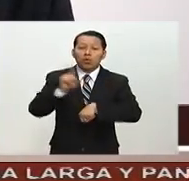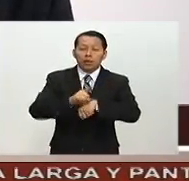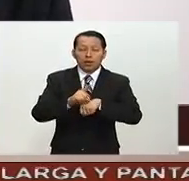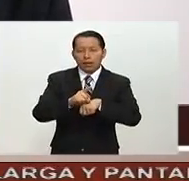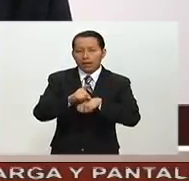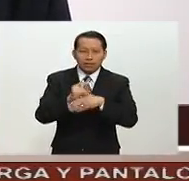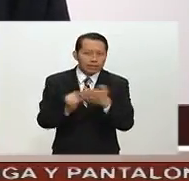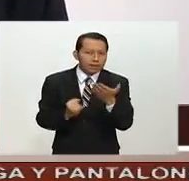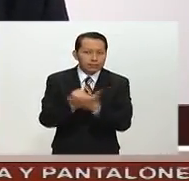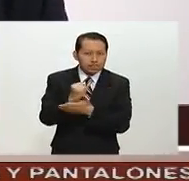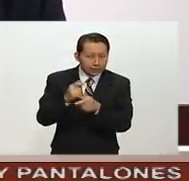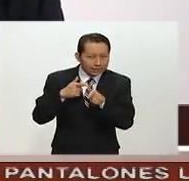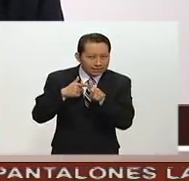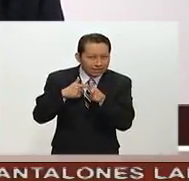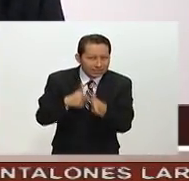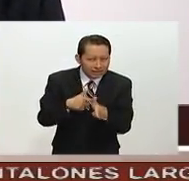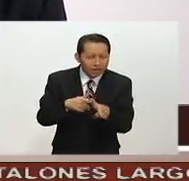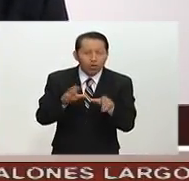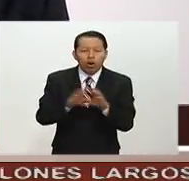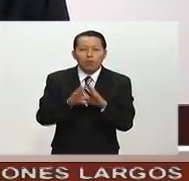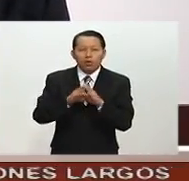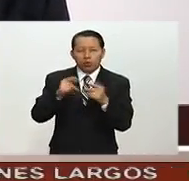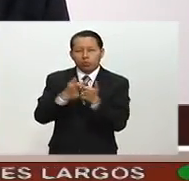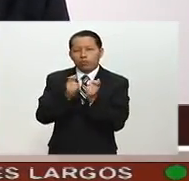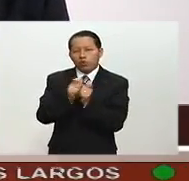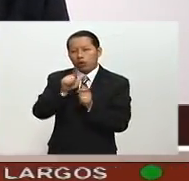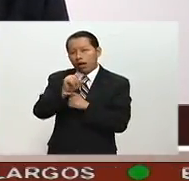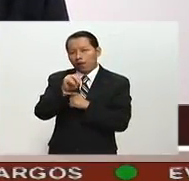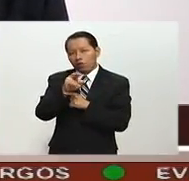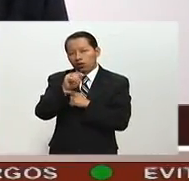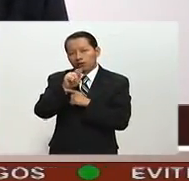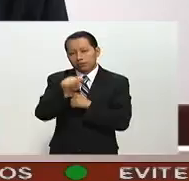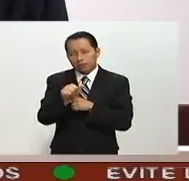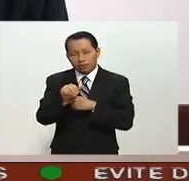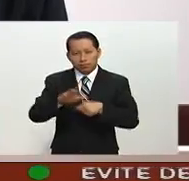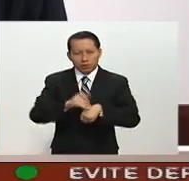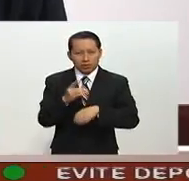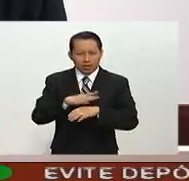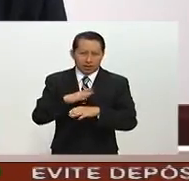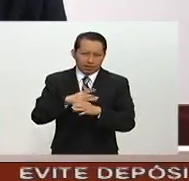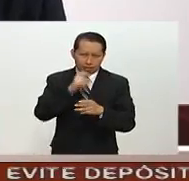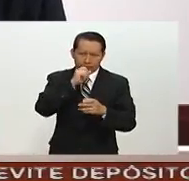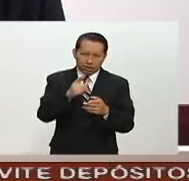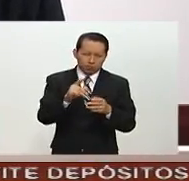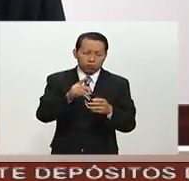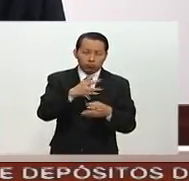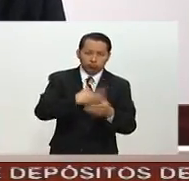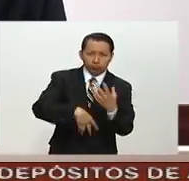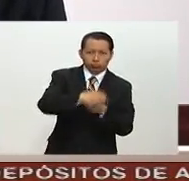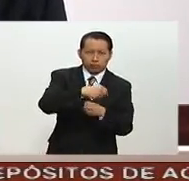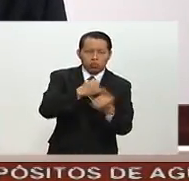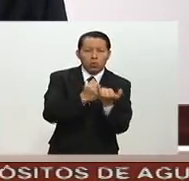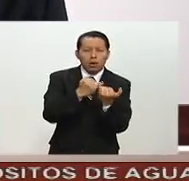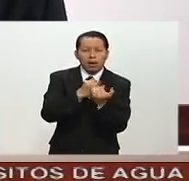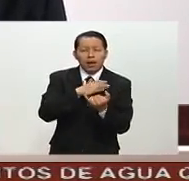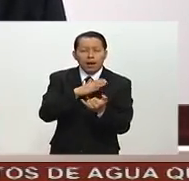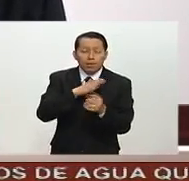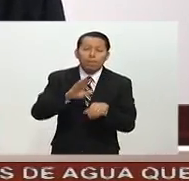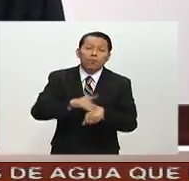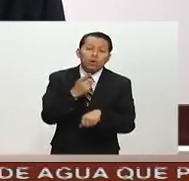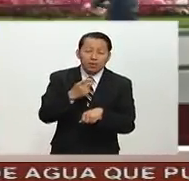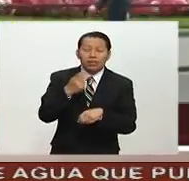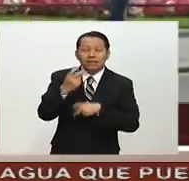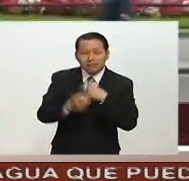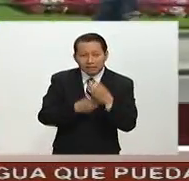decidirse también su permanencia o no al frente del Partido Laborista como resultado a él del otro lado. Es decir, la crítica que se le hace en el